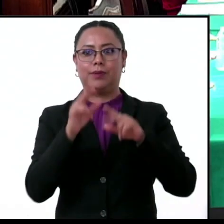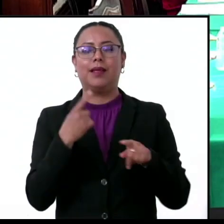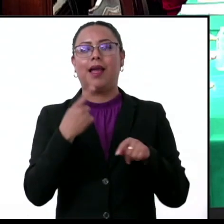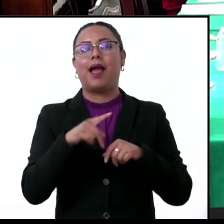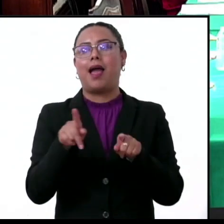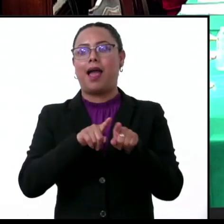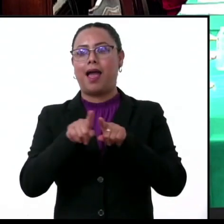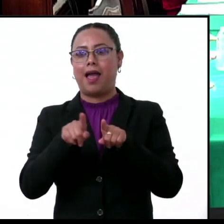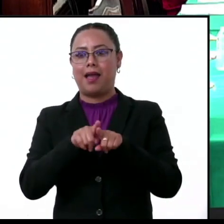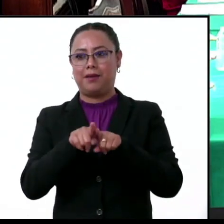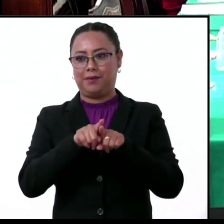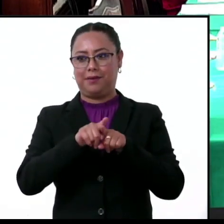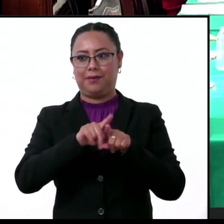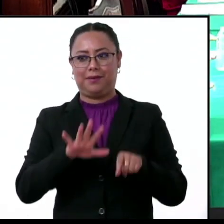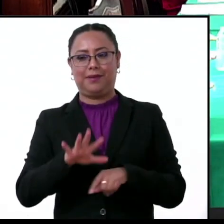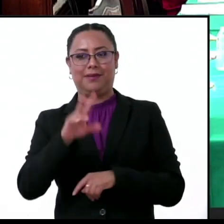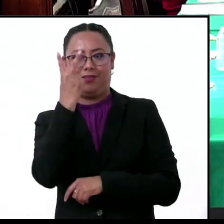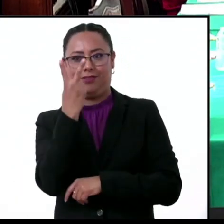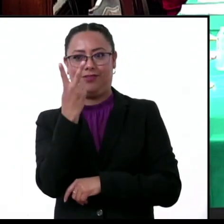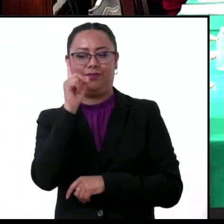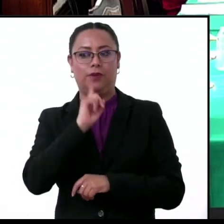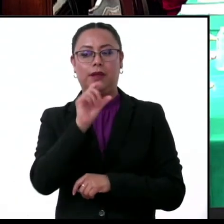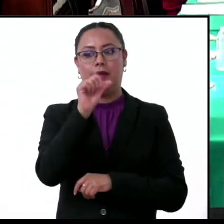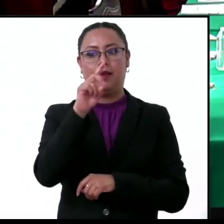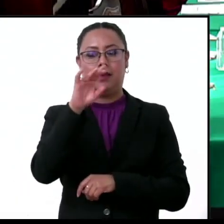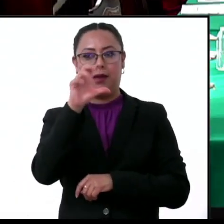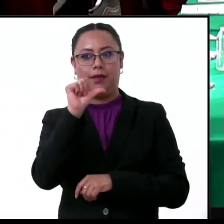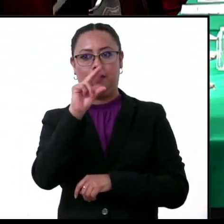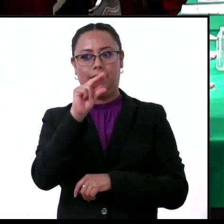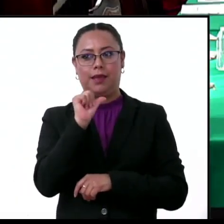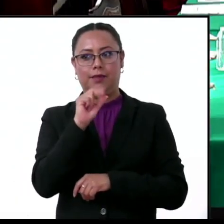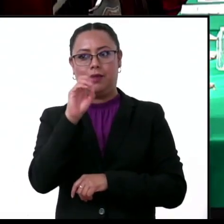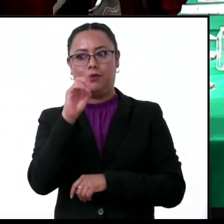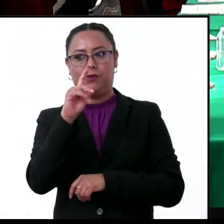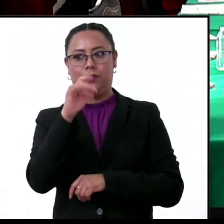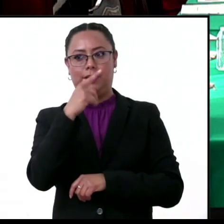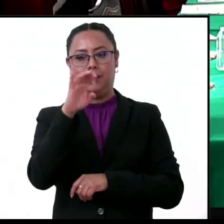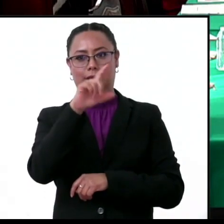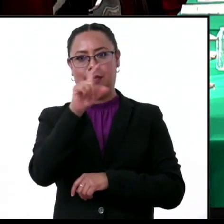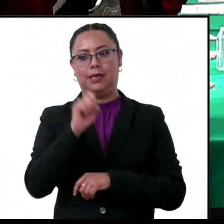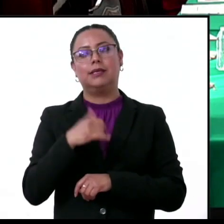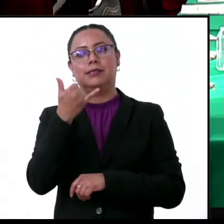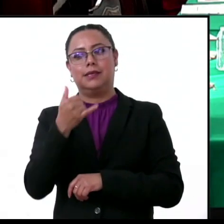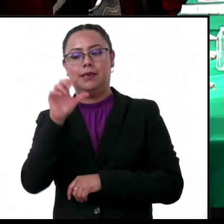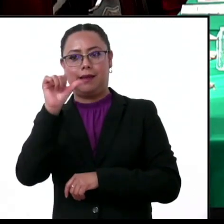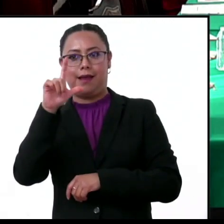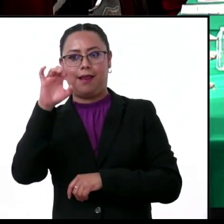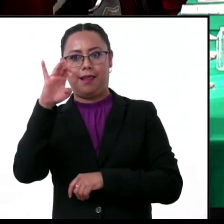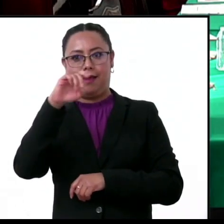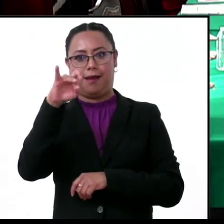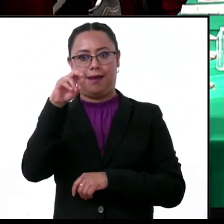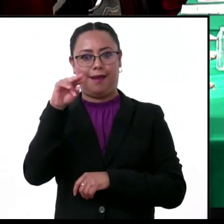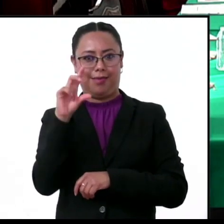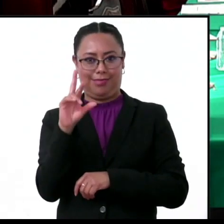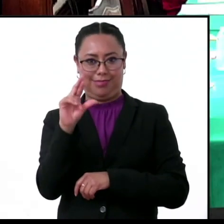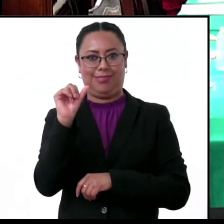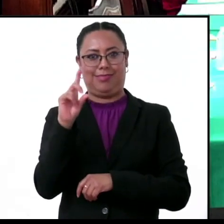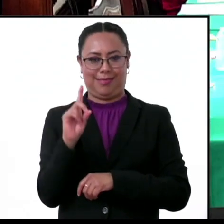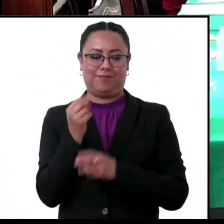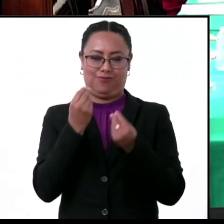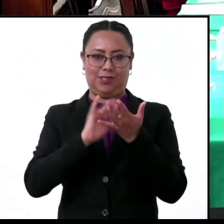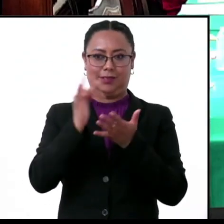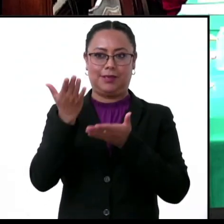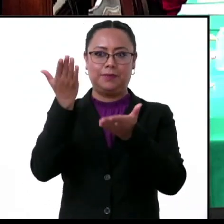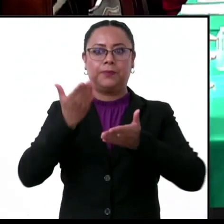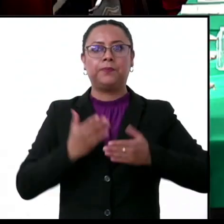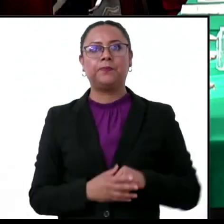mis hermanas, a dos de mis hermanas, Adriana Rodríguez, Alejandra Rodríguez también. Muchas gracias por estar aquí esta mañana, y me da gusto